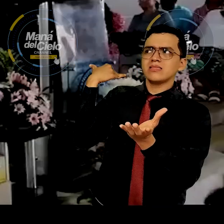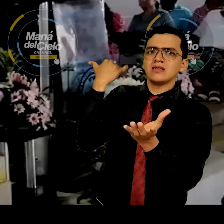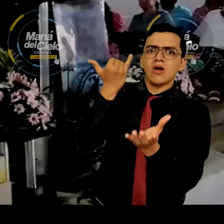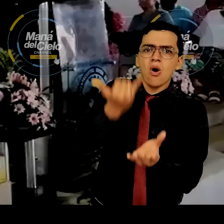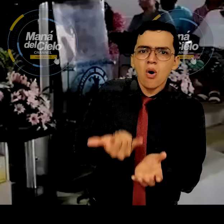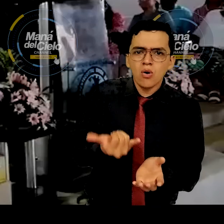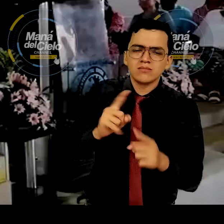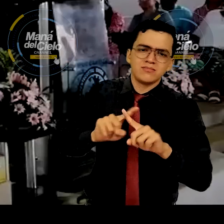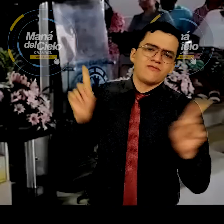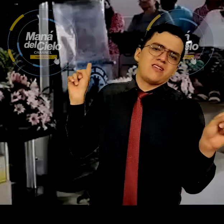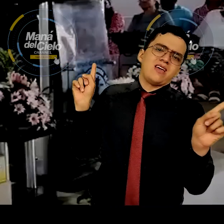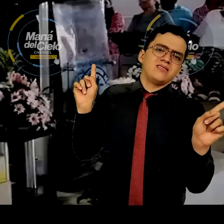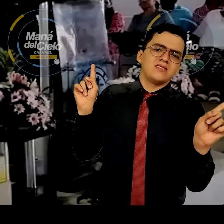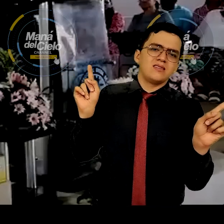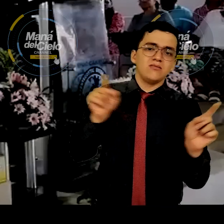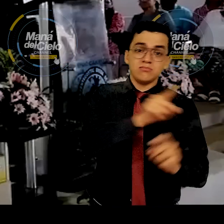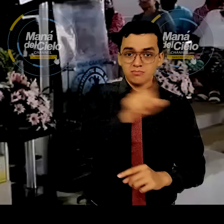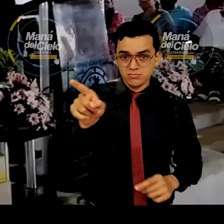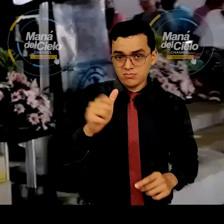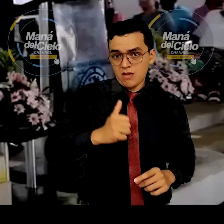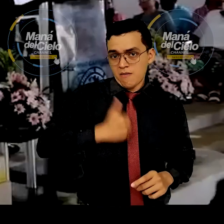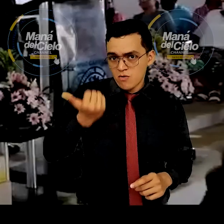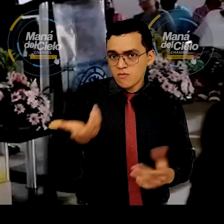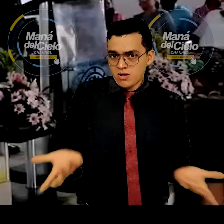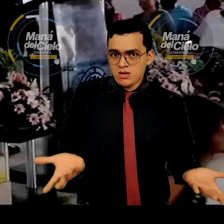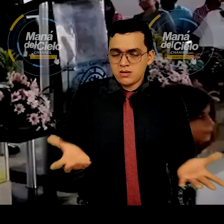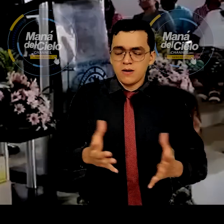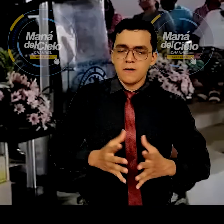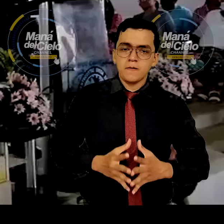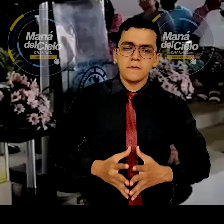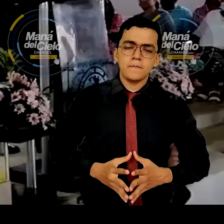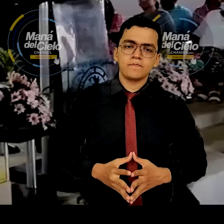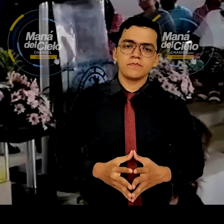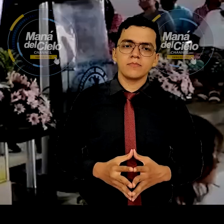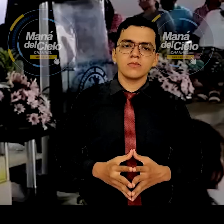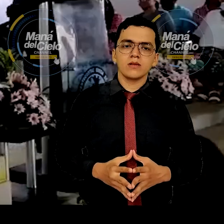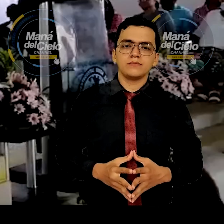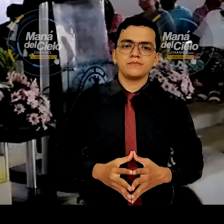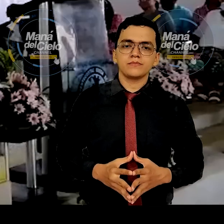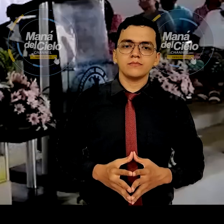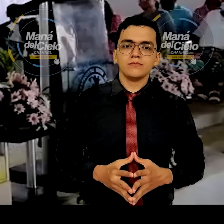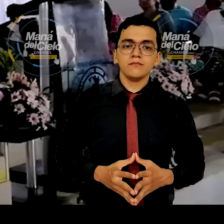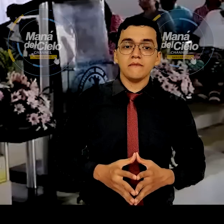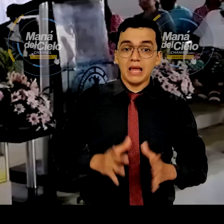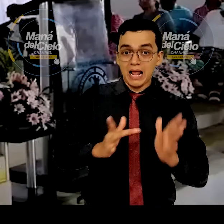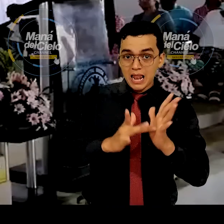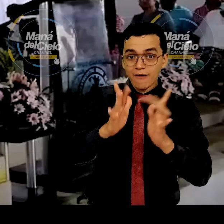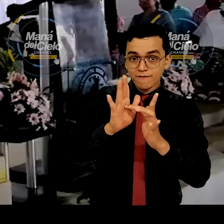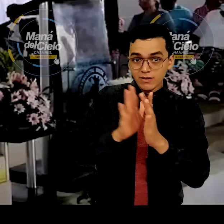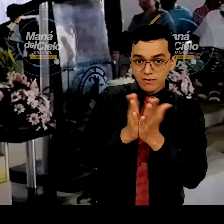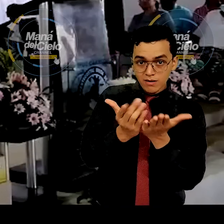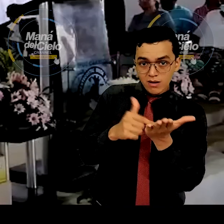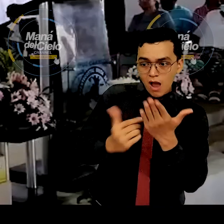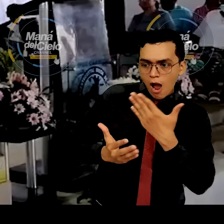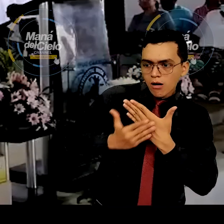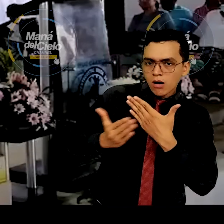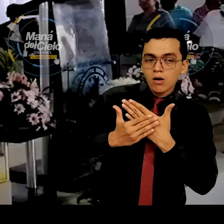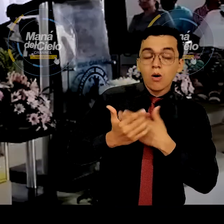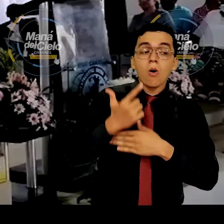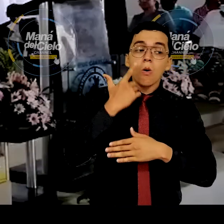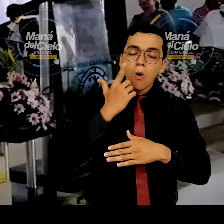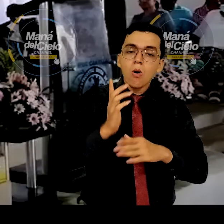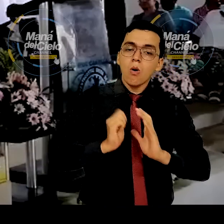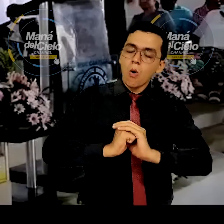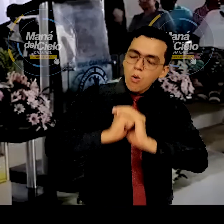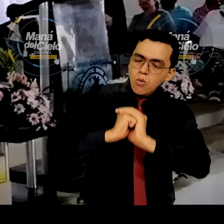Pero la oportunidad, la Biblia cuando dice que hablemos por las autoridades, no es porque las autoridades nos caigan bien o